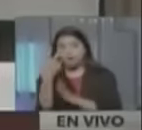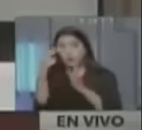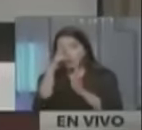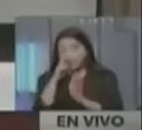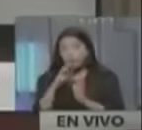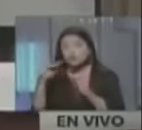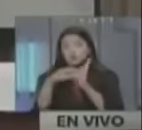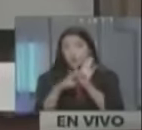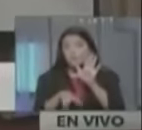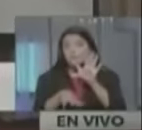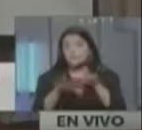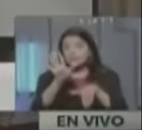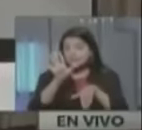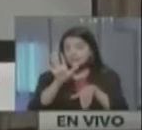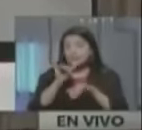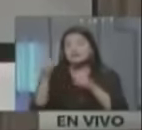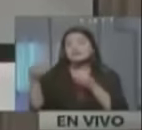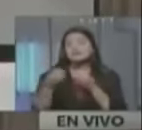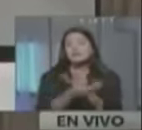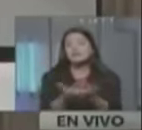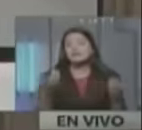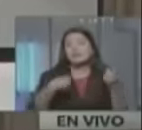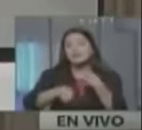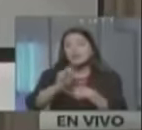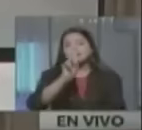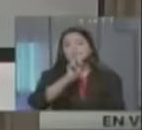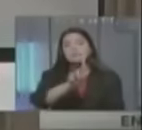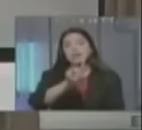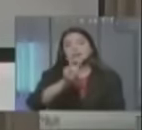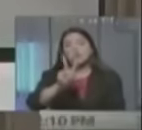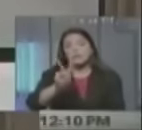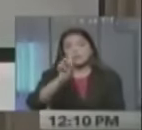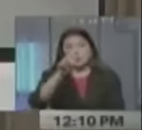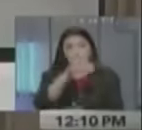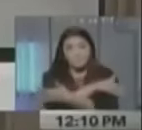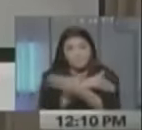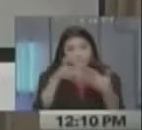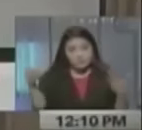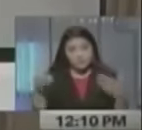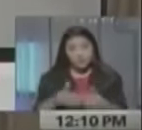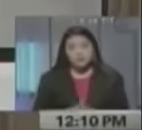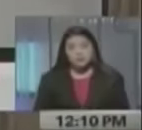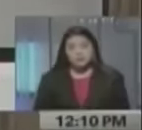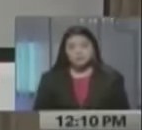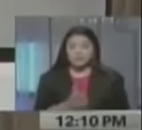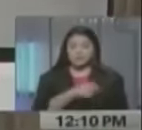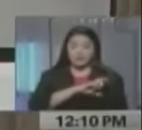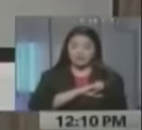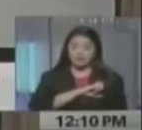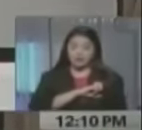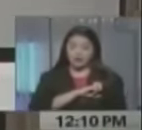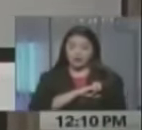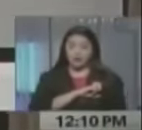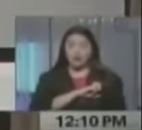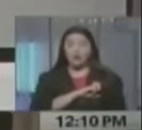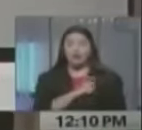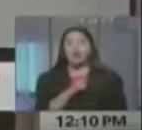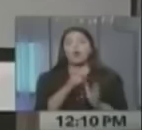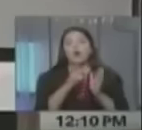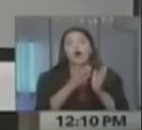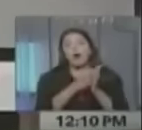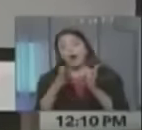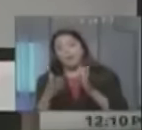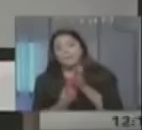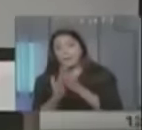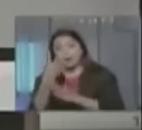se entregaron o se distribuyeron 121 millones de unidades. De enero a mayo del 2017